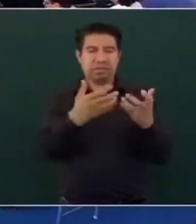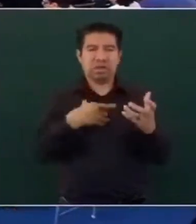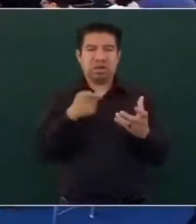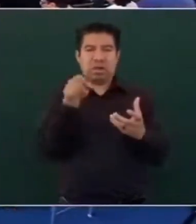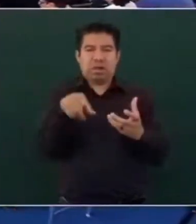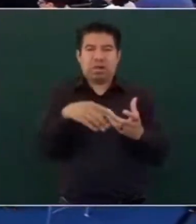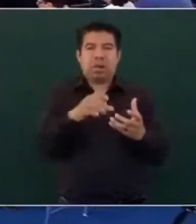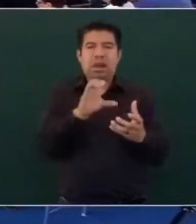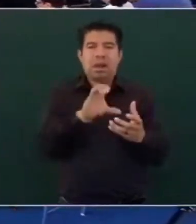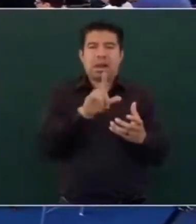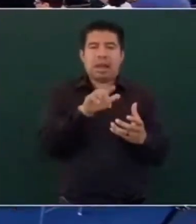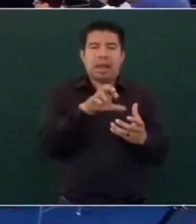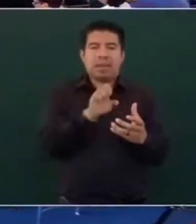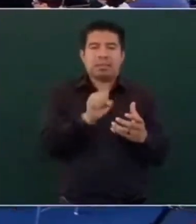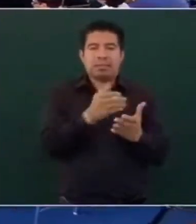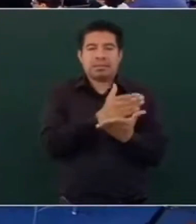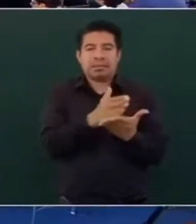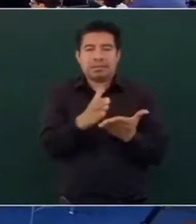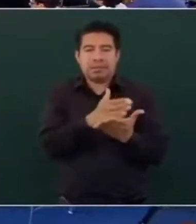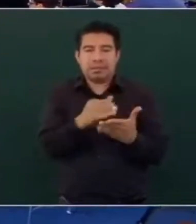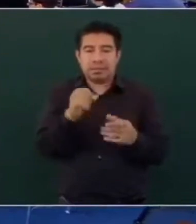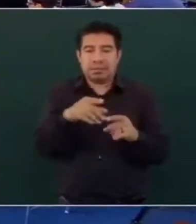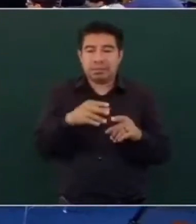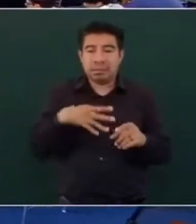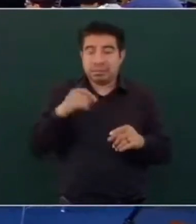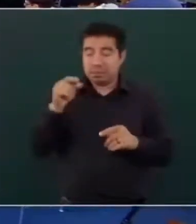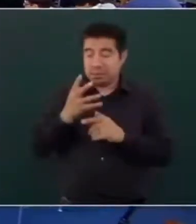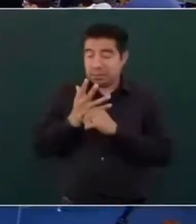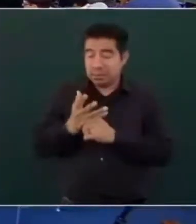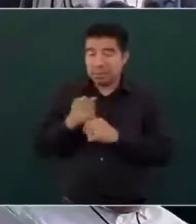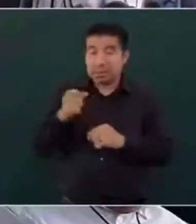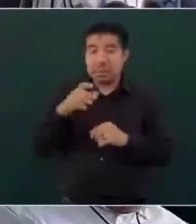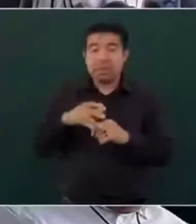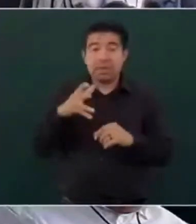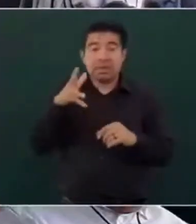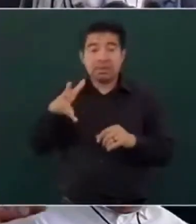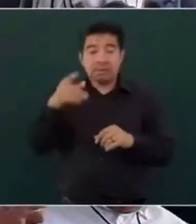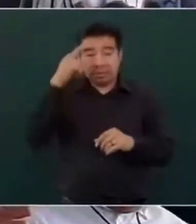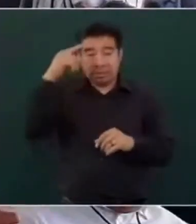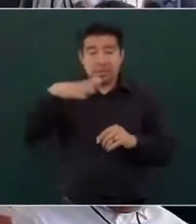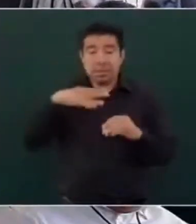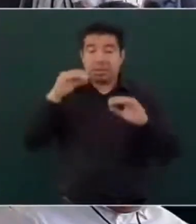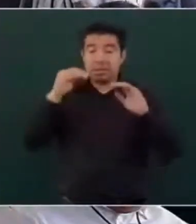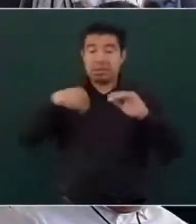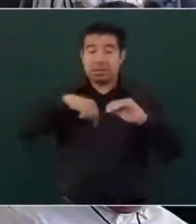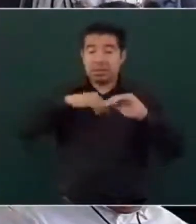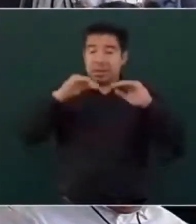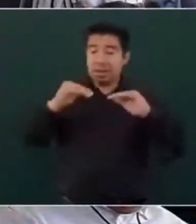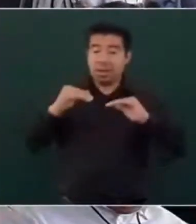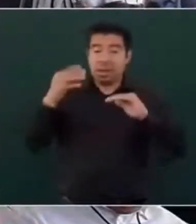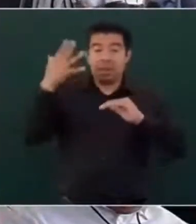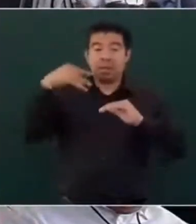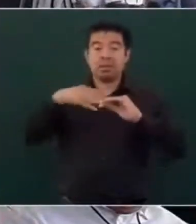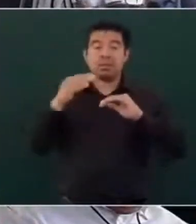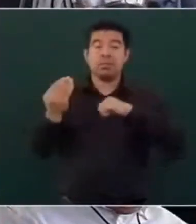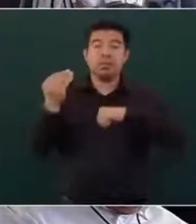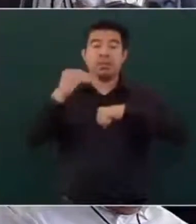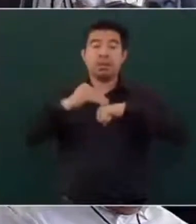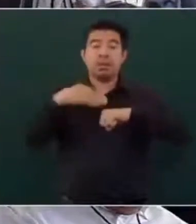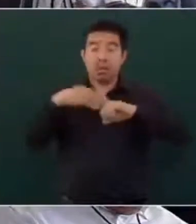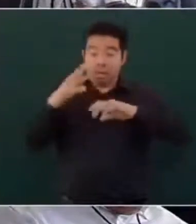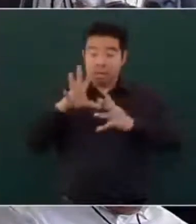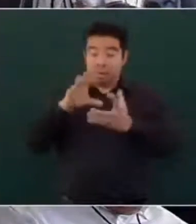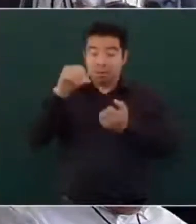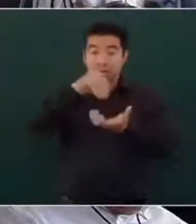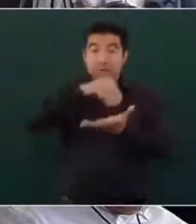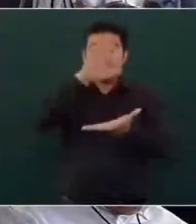en el proceso federal, pues le pudieran dar marcha atrás a lo que usted elevó a rango constitucional, por ejemplo, los programas sociales.